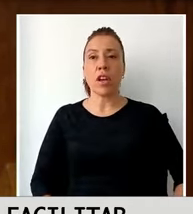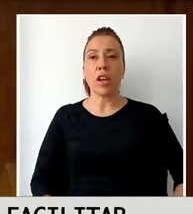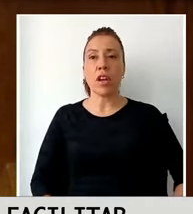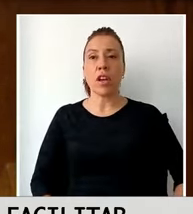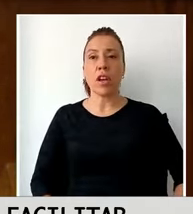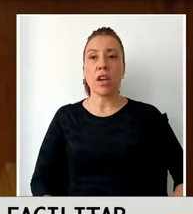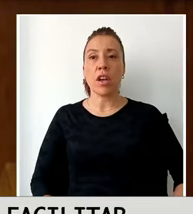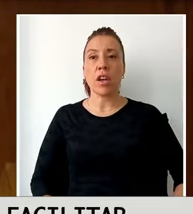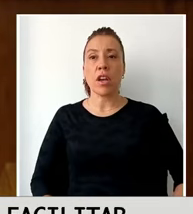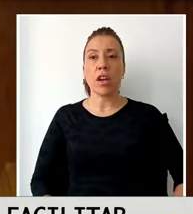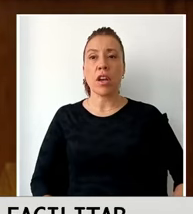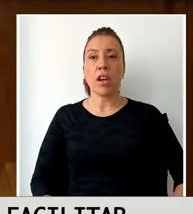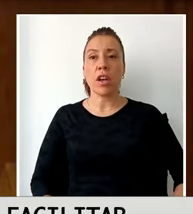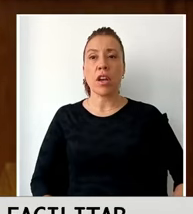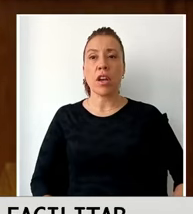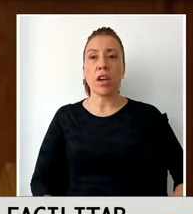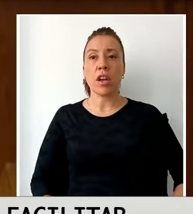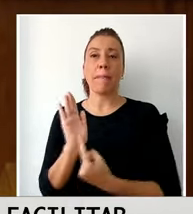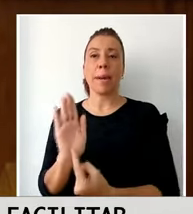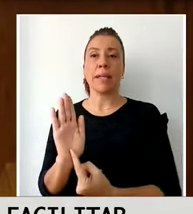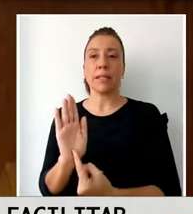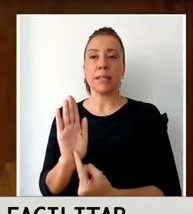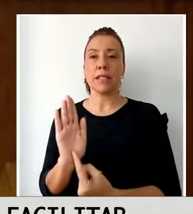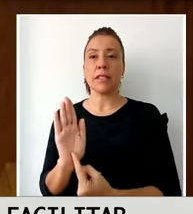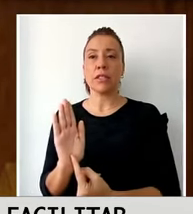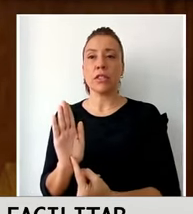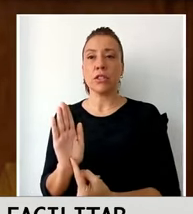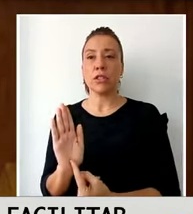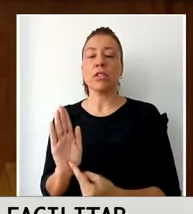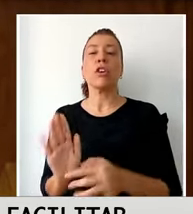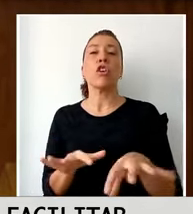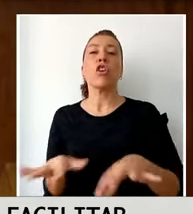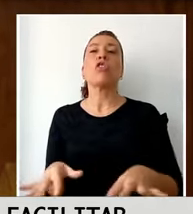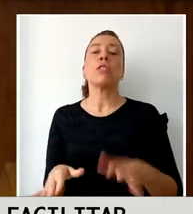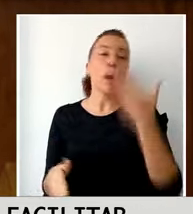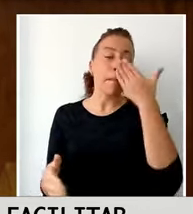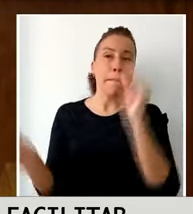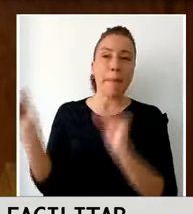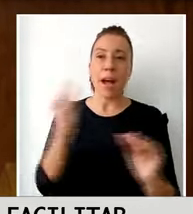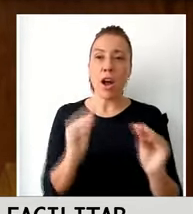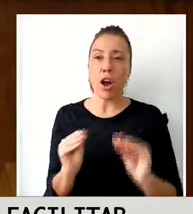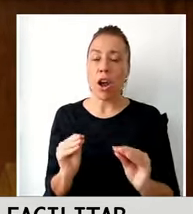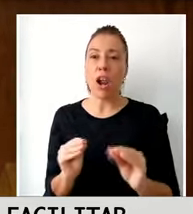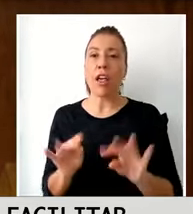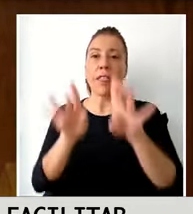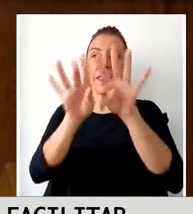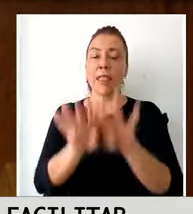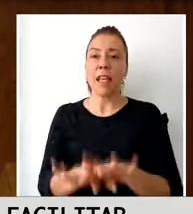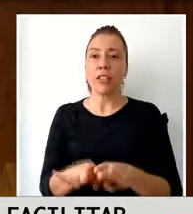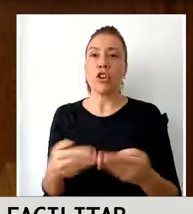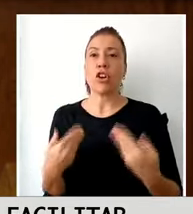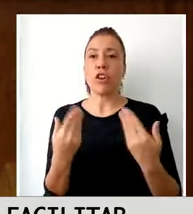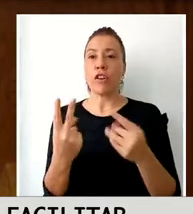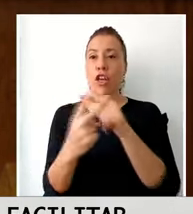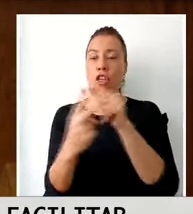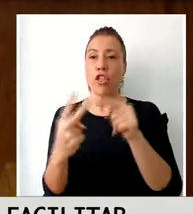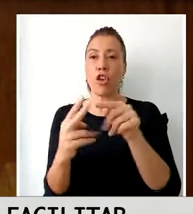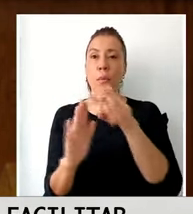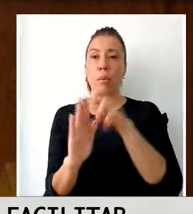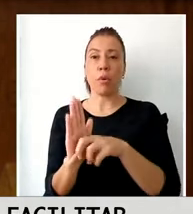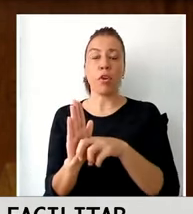indicaciones que contribuyeron a perfeccionar los textos propuestos por ambas mociones parlamentarias